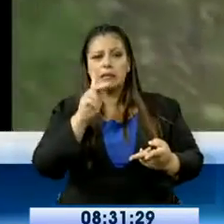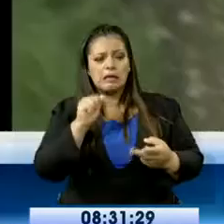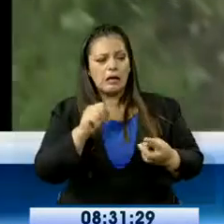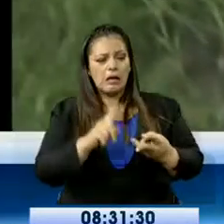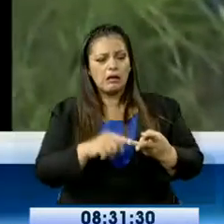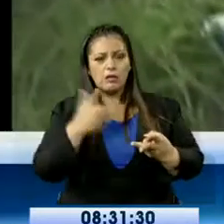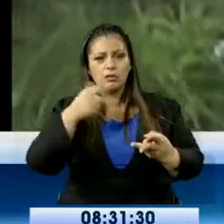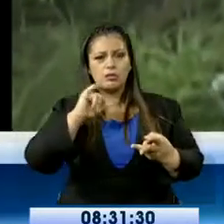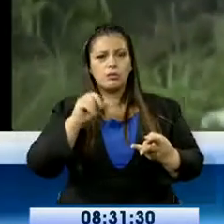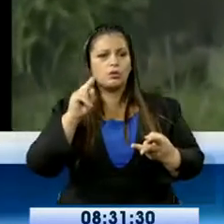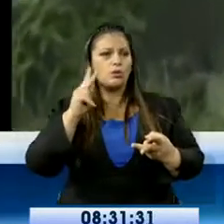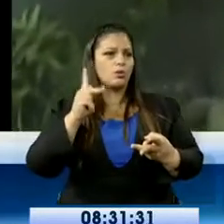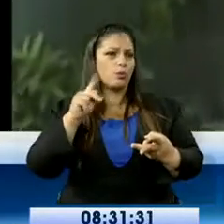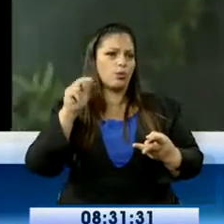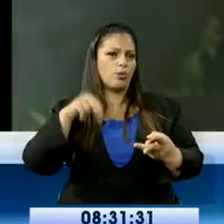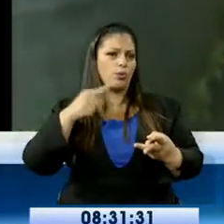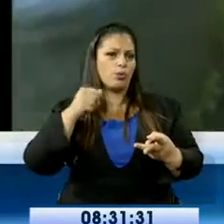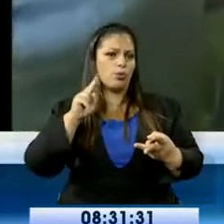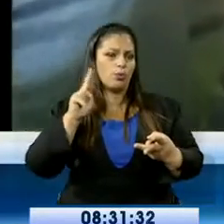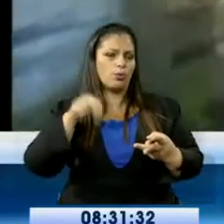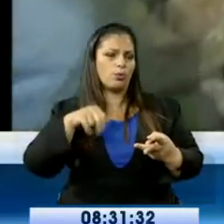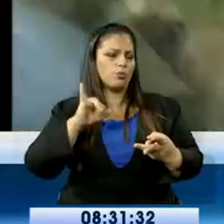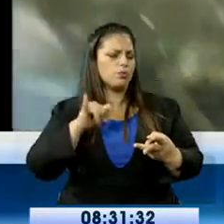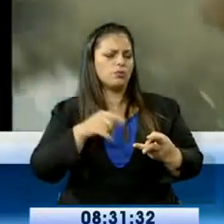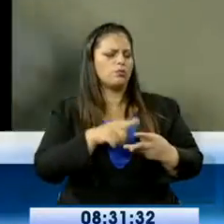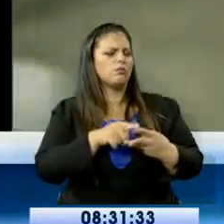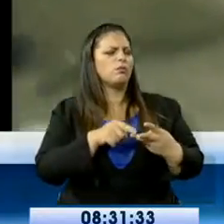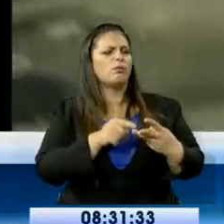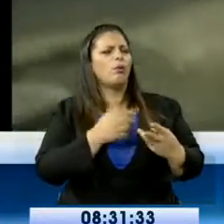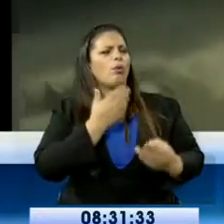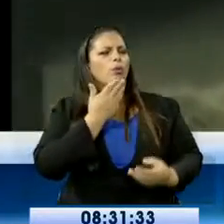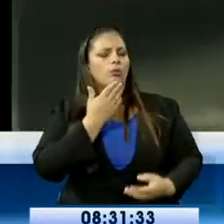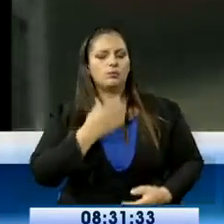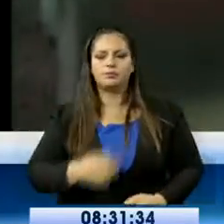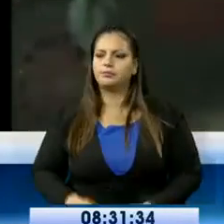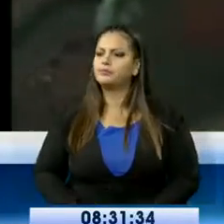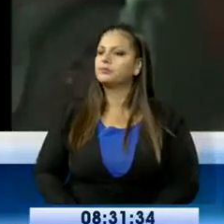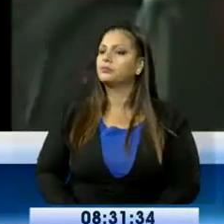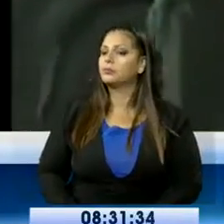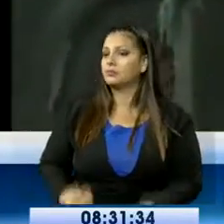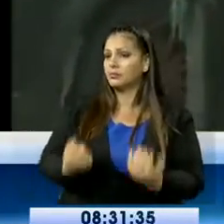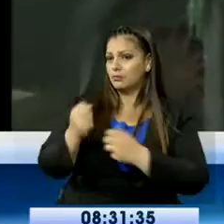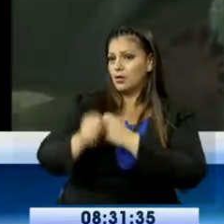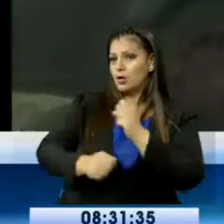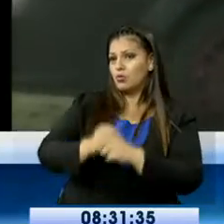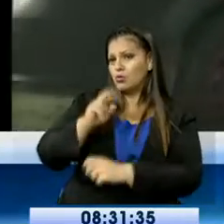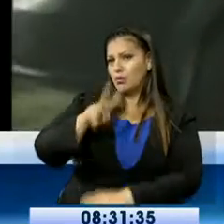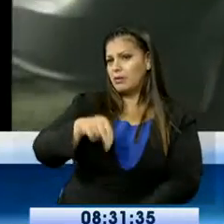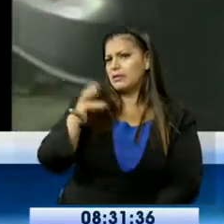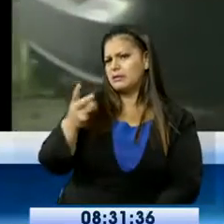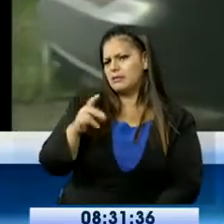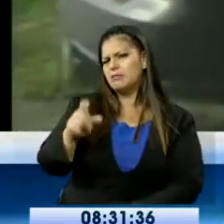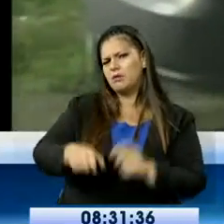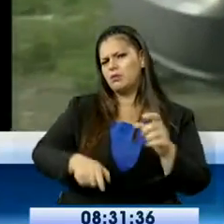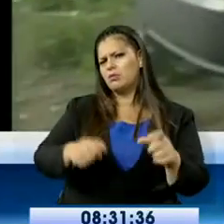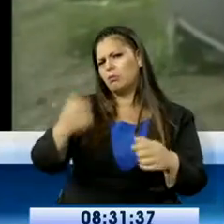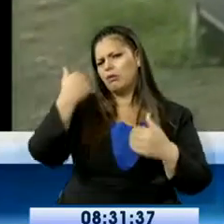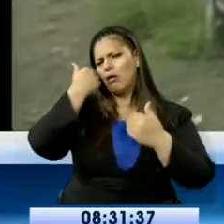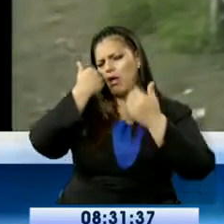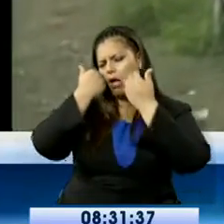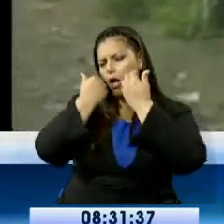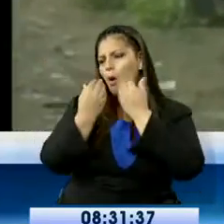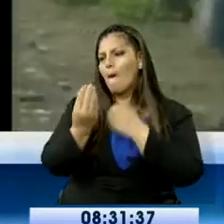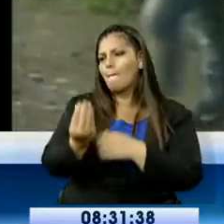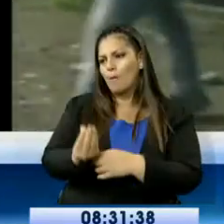parecida al año al año pasado no hemos tenido realmente pocos casos nos queda del año pero eso no quiere decir que tenemos que bajar los brazos y dejar de trabajar